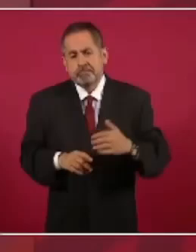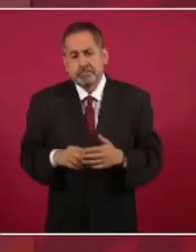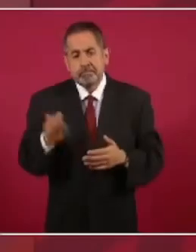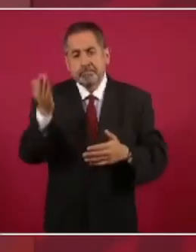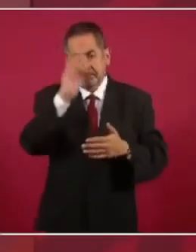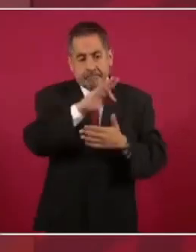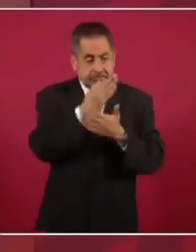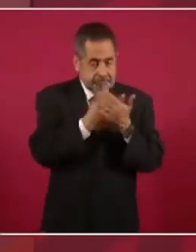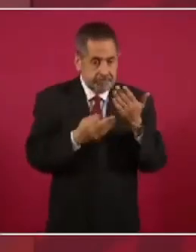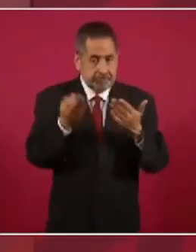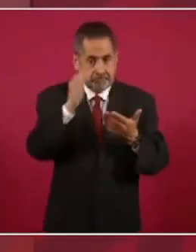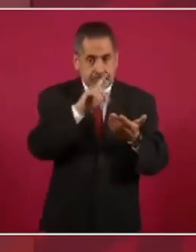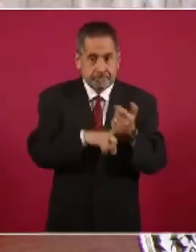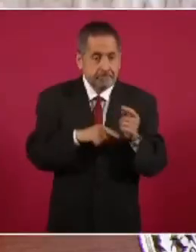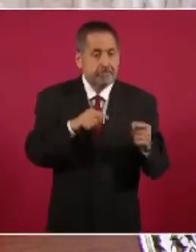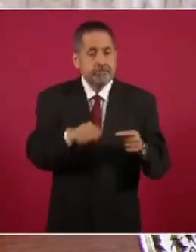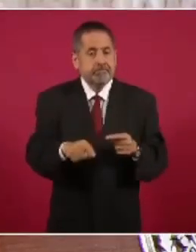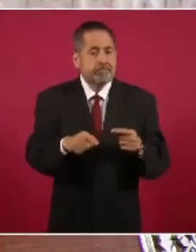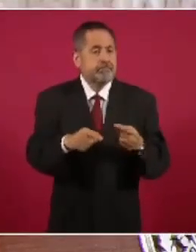falsificando facturas de Valero.